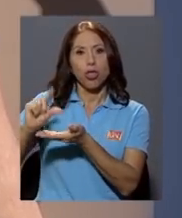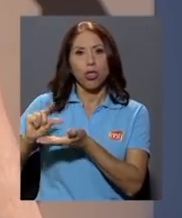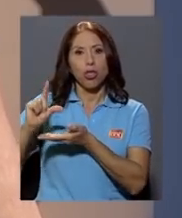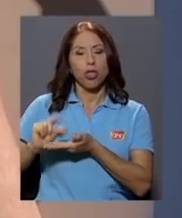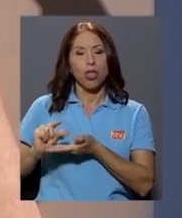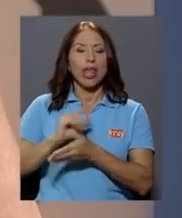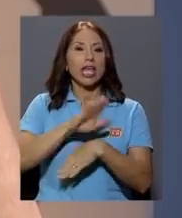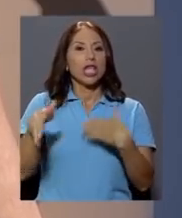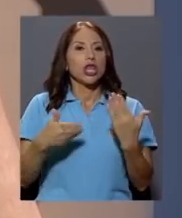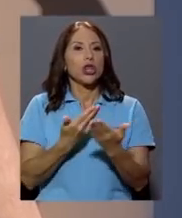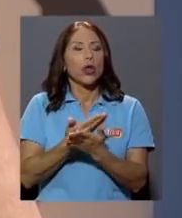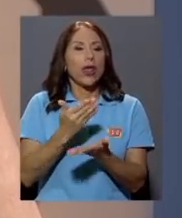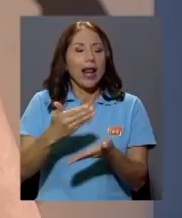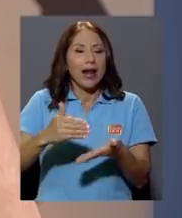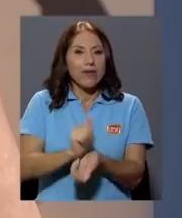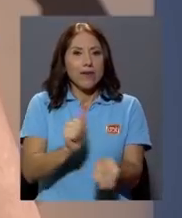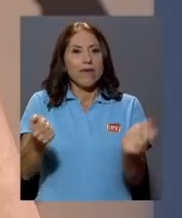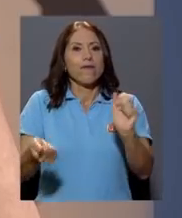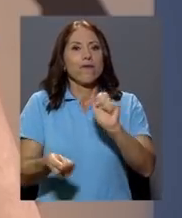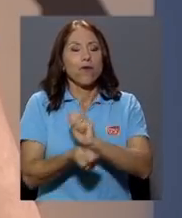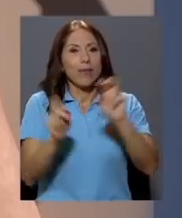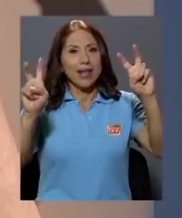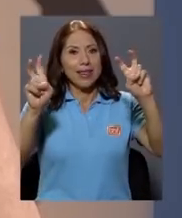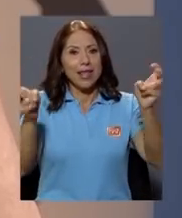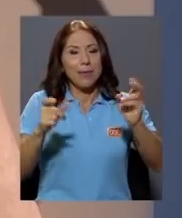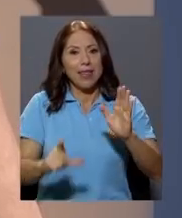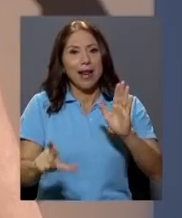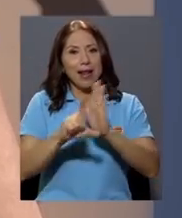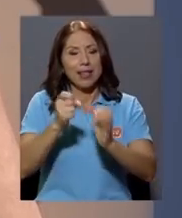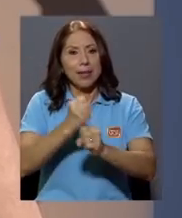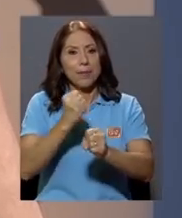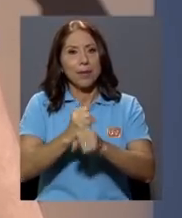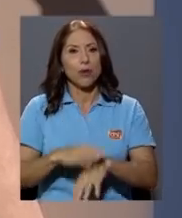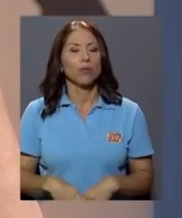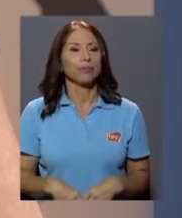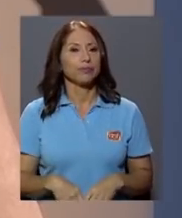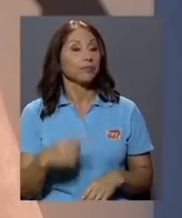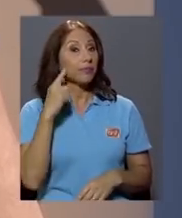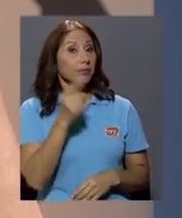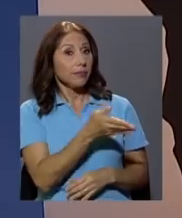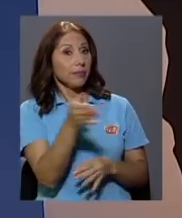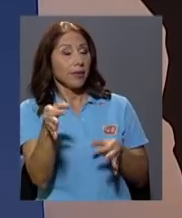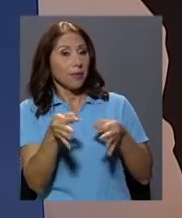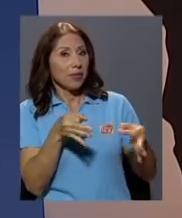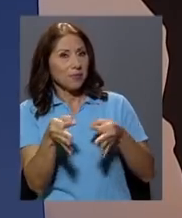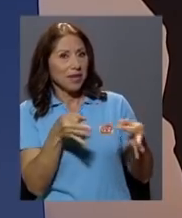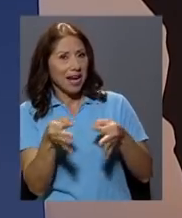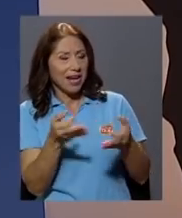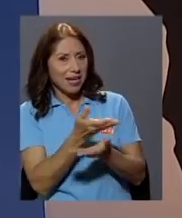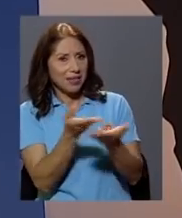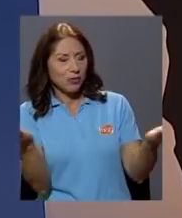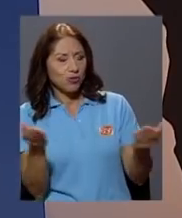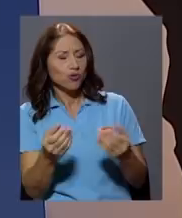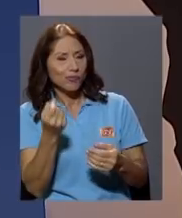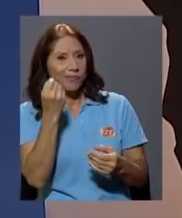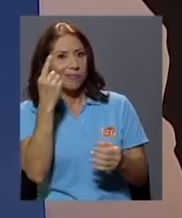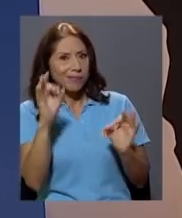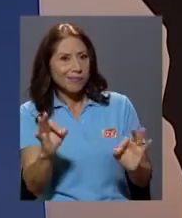reforma en el tema de la ley de empleo. Para explicarle a la audiencia en monedas